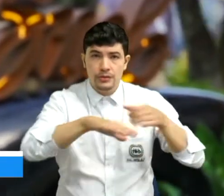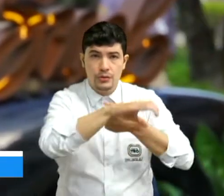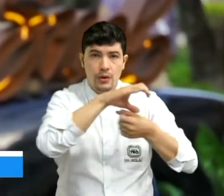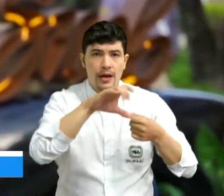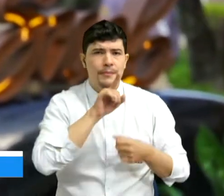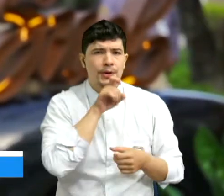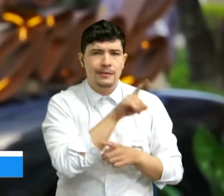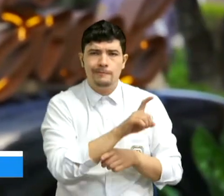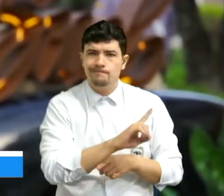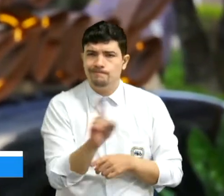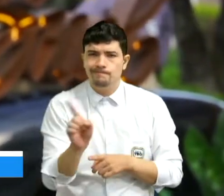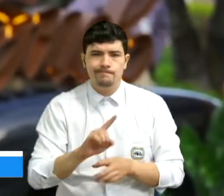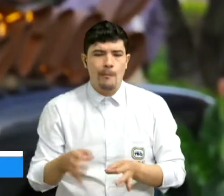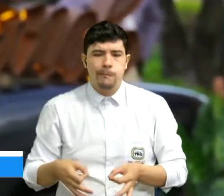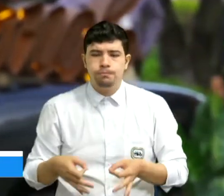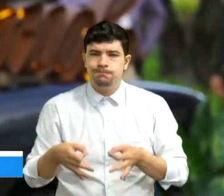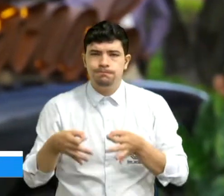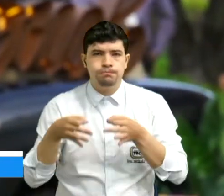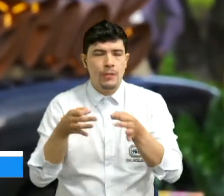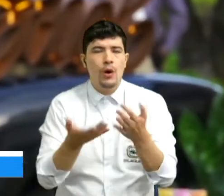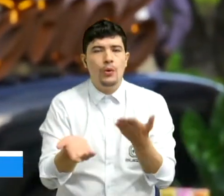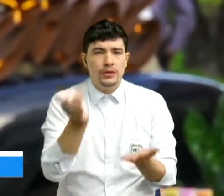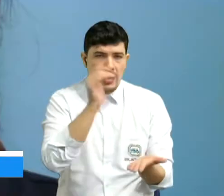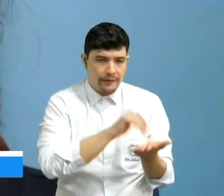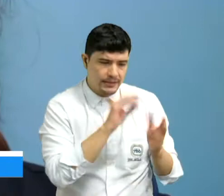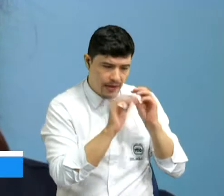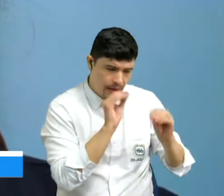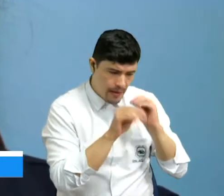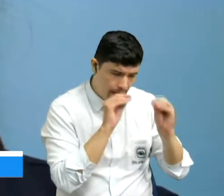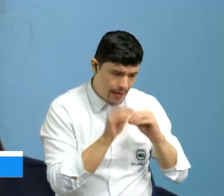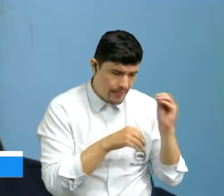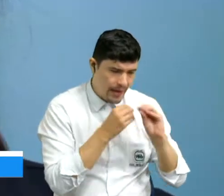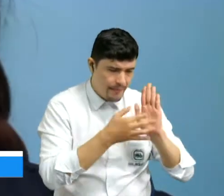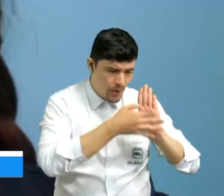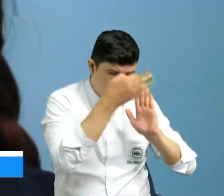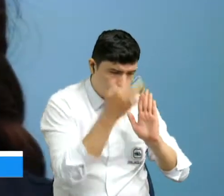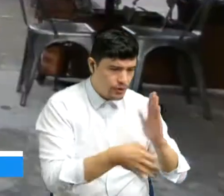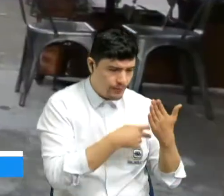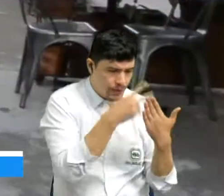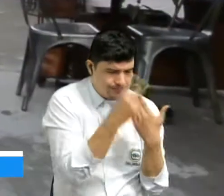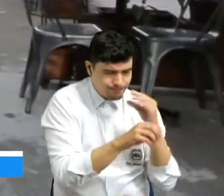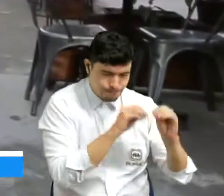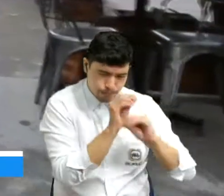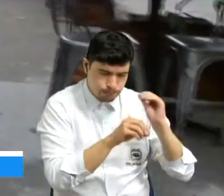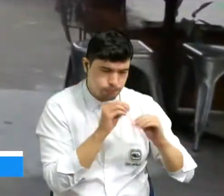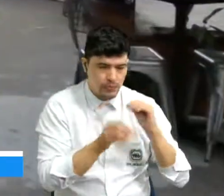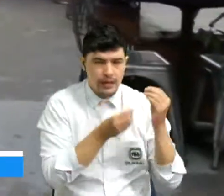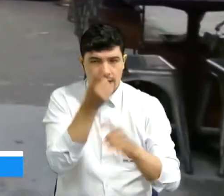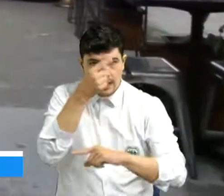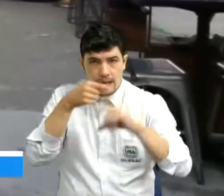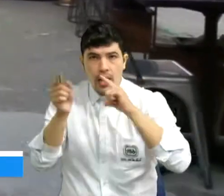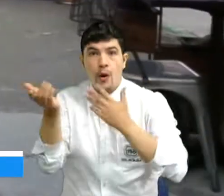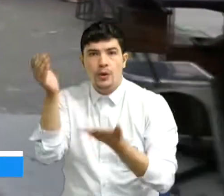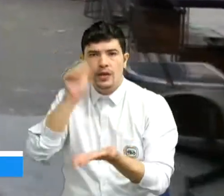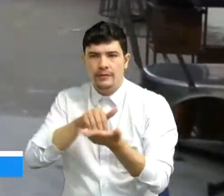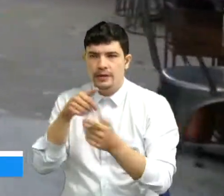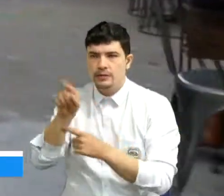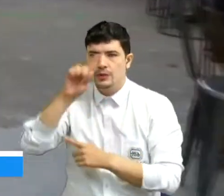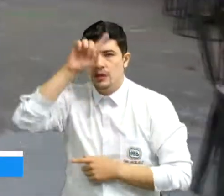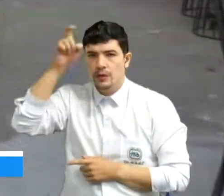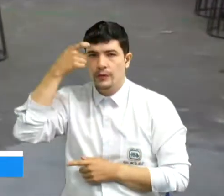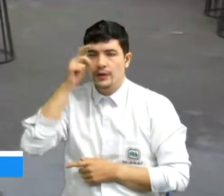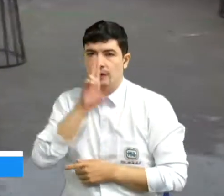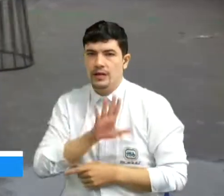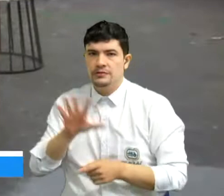tendrá que volver a ser presentado ante el gobierno nacional para su respectiva aprobación según lo informó la asociación colombiana de